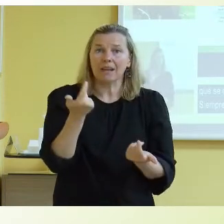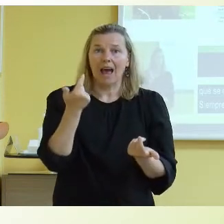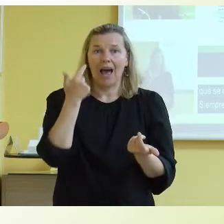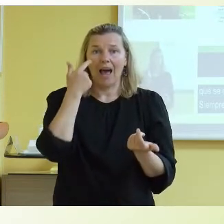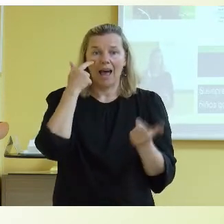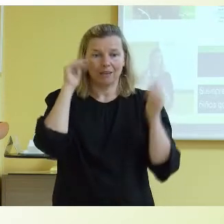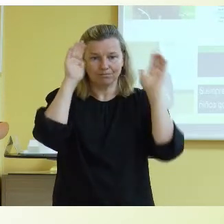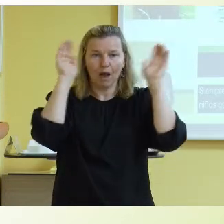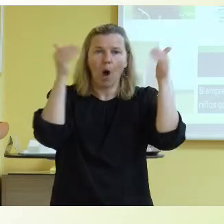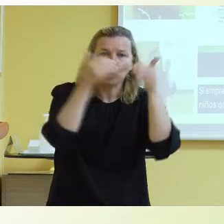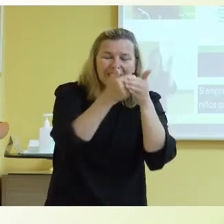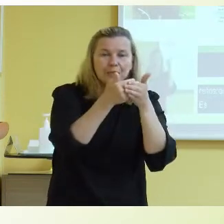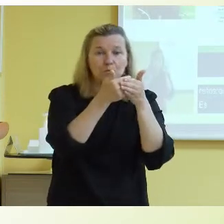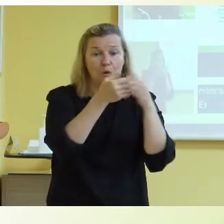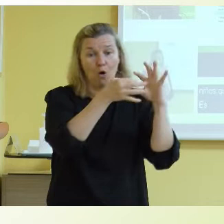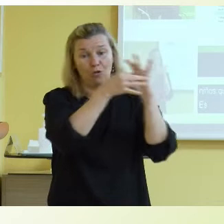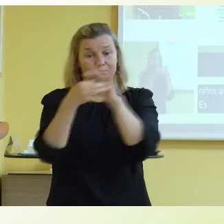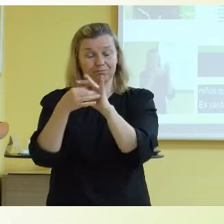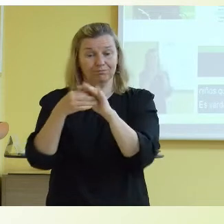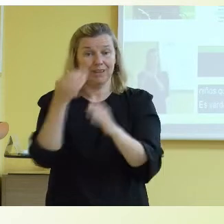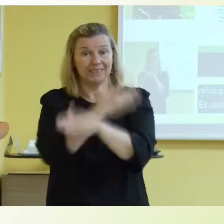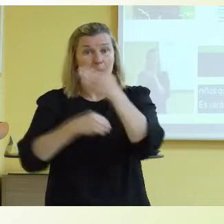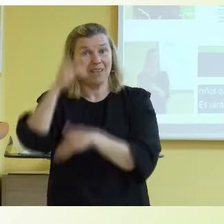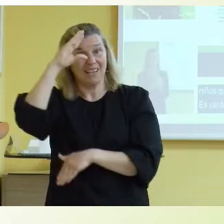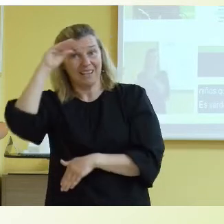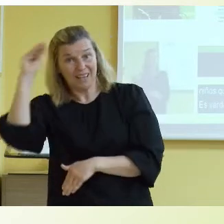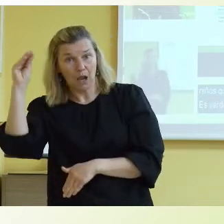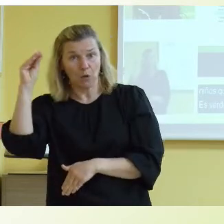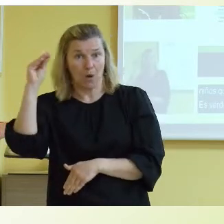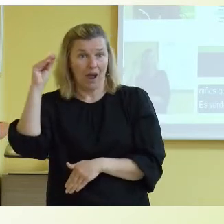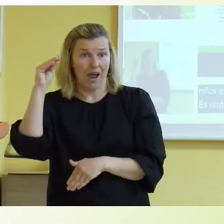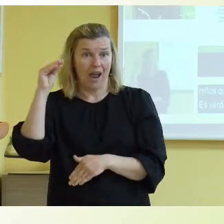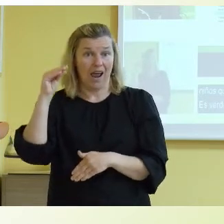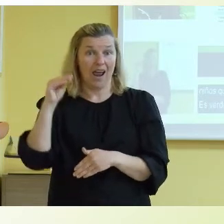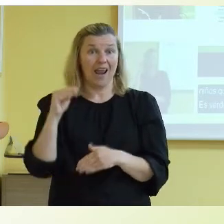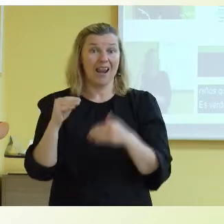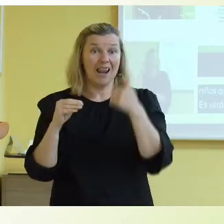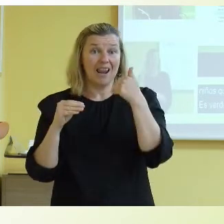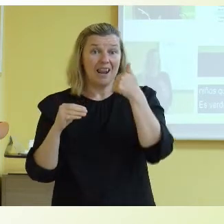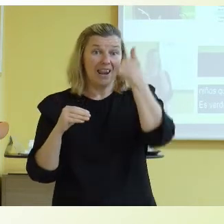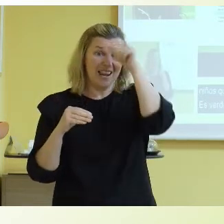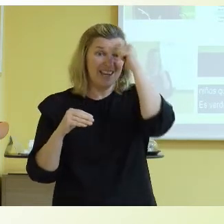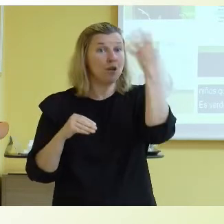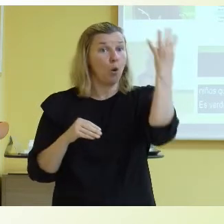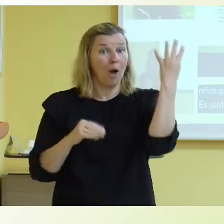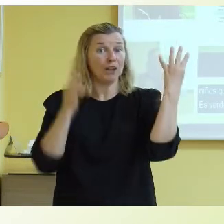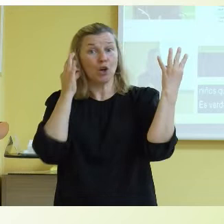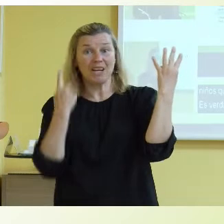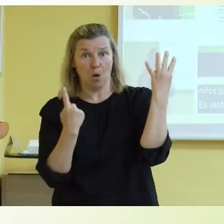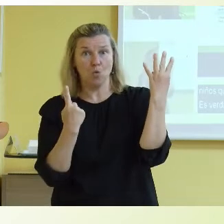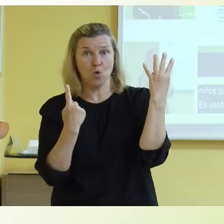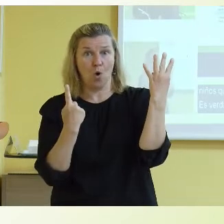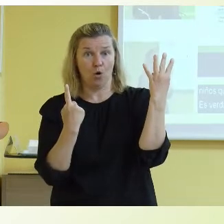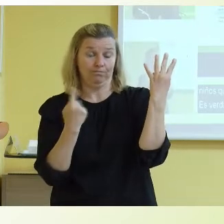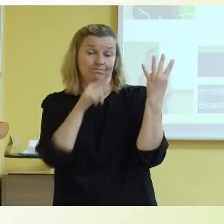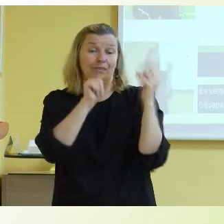espectro del autismo asociado a discapacidad intelectual ocupa son 4 niños por cada niña, casi sí, son según estadísticas, pero